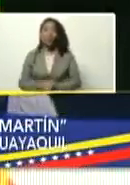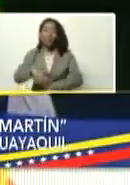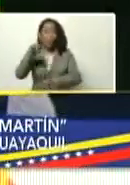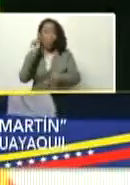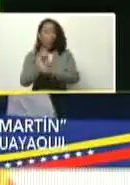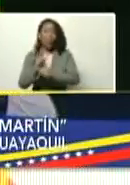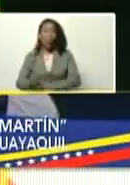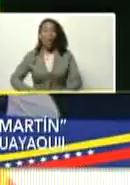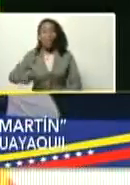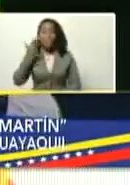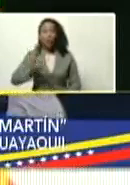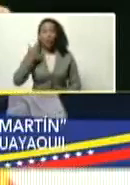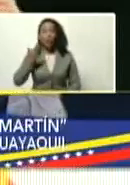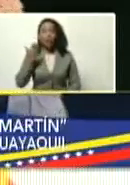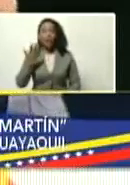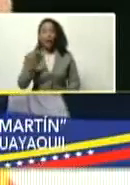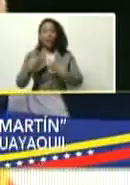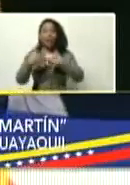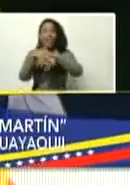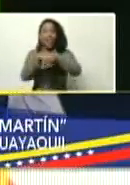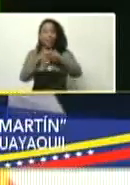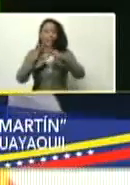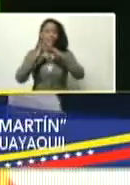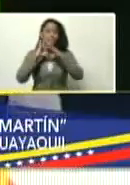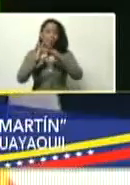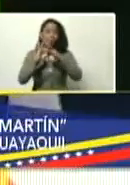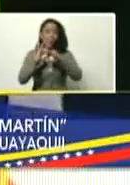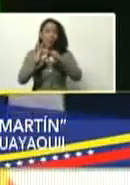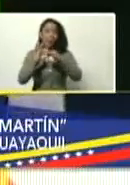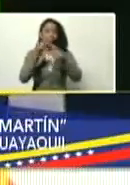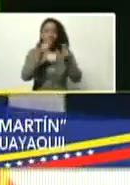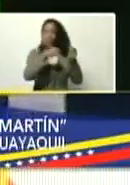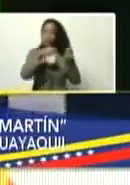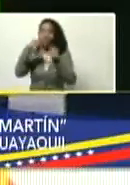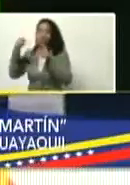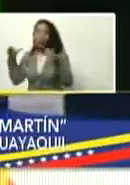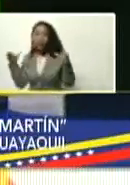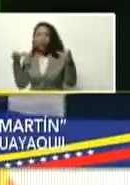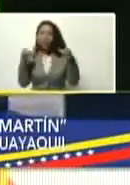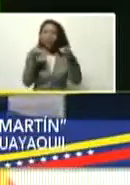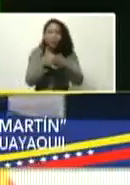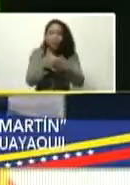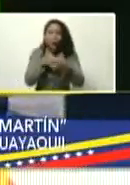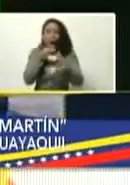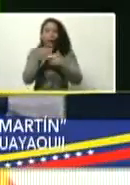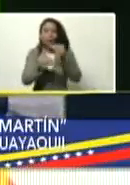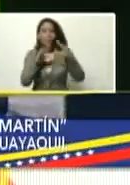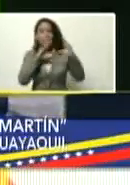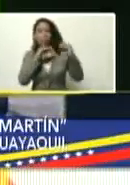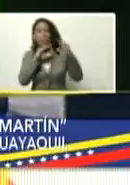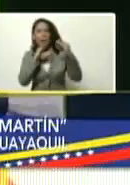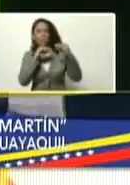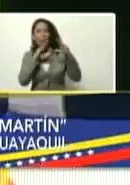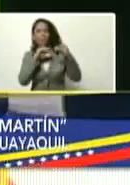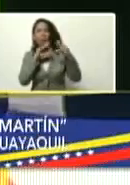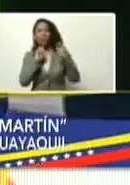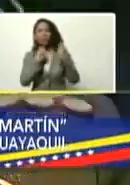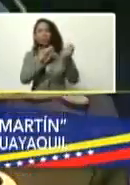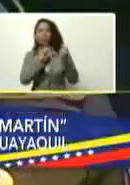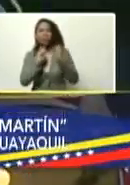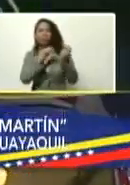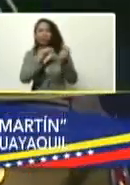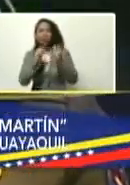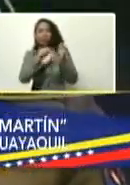único importante que los unía y lo que los llevó a reunirse y en Guayaquil, que